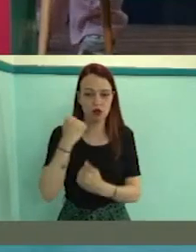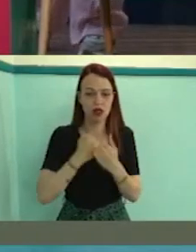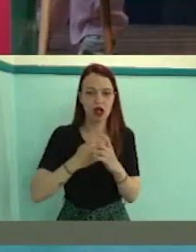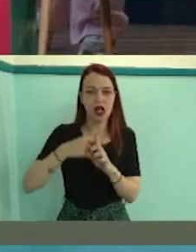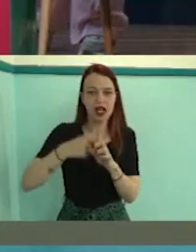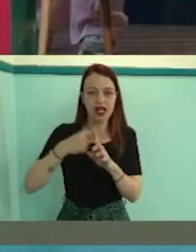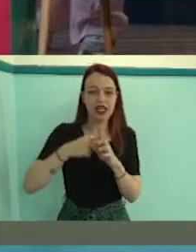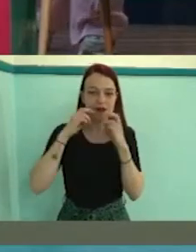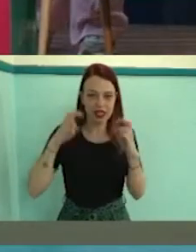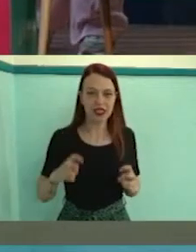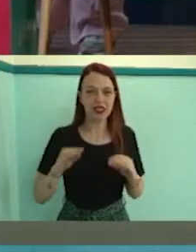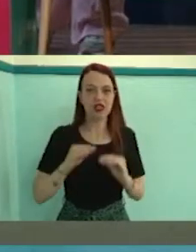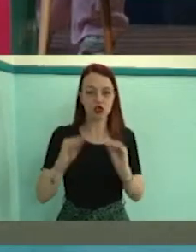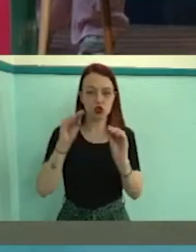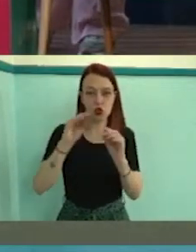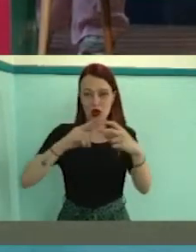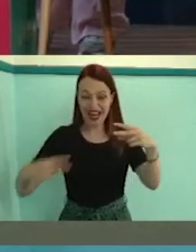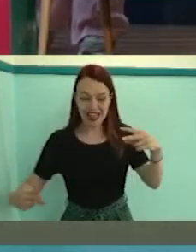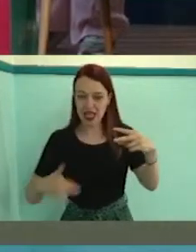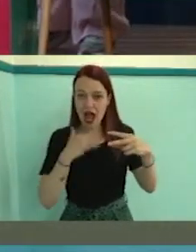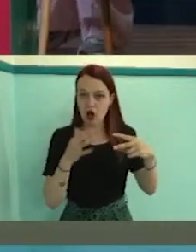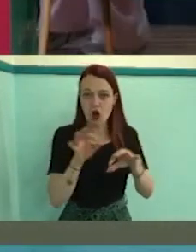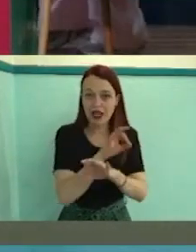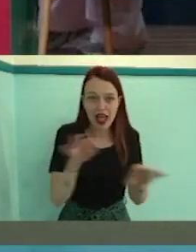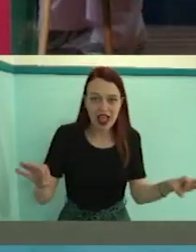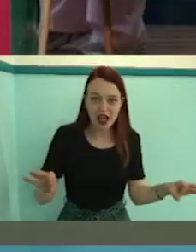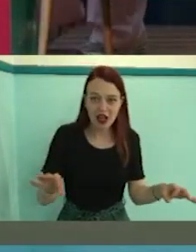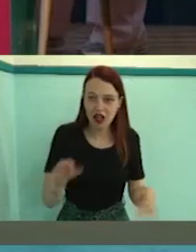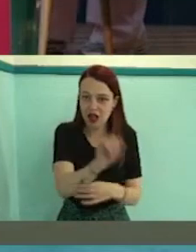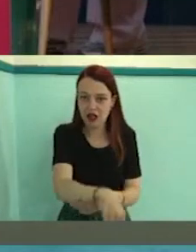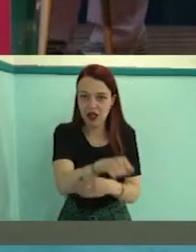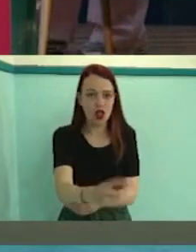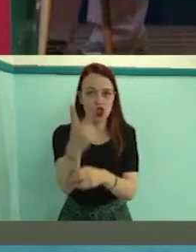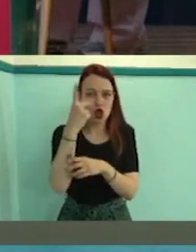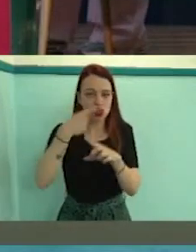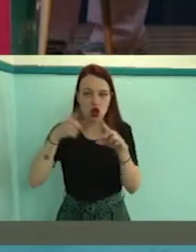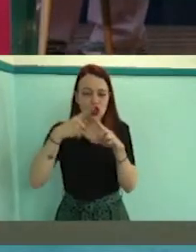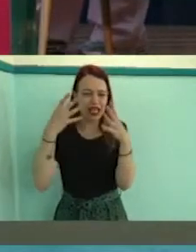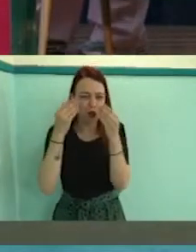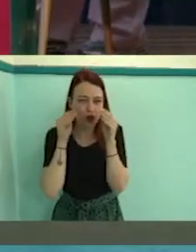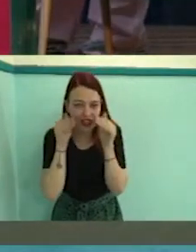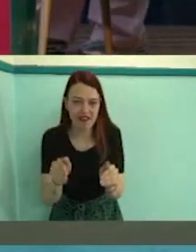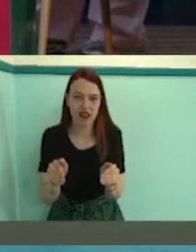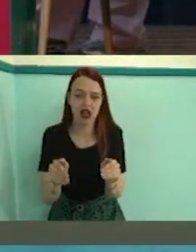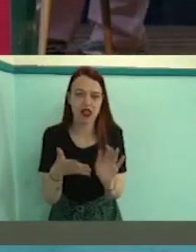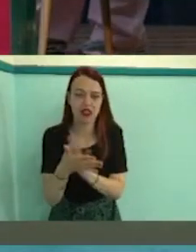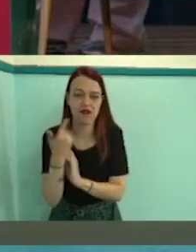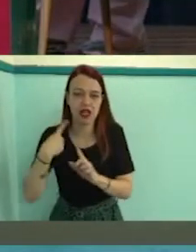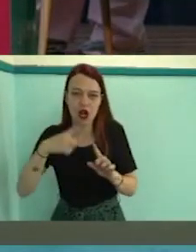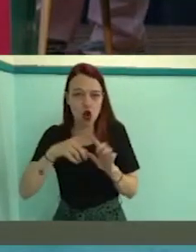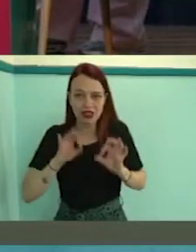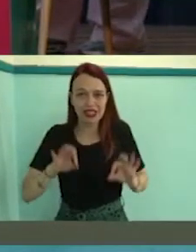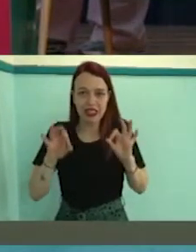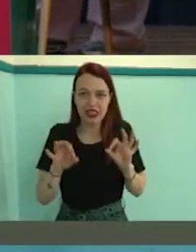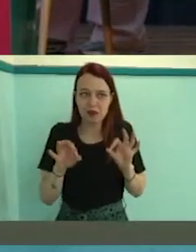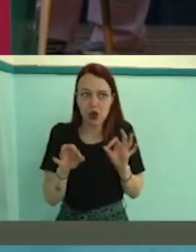ni tu genética ni tu no O sea no mide nada de eso mide como una cosa o sea dos cosas como muy muy centralizadas y muy muy concretas que nos alejan